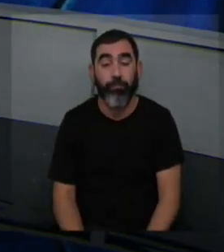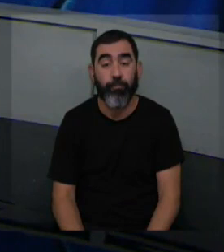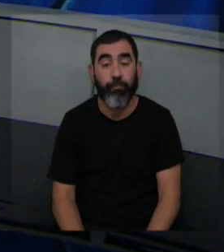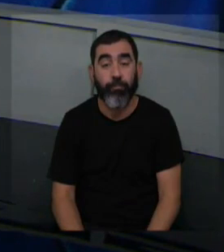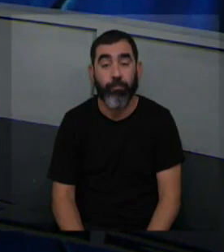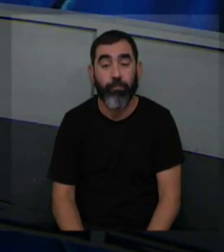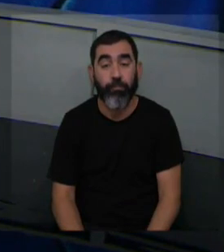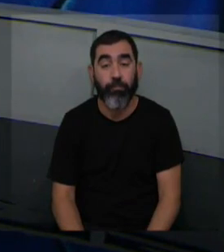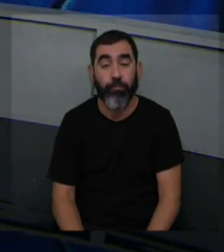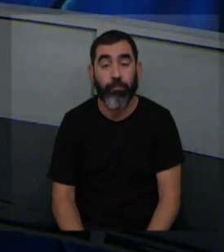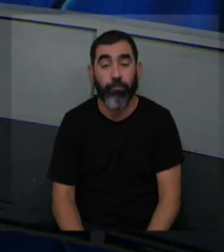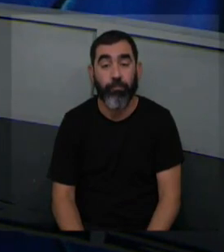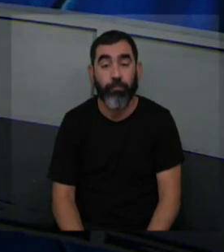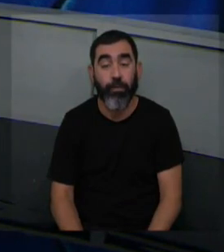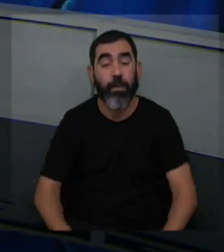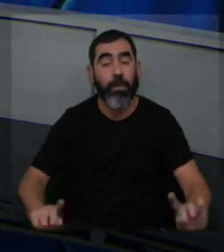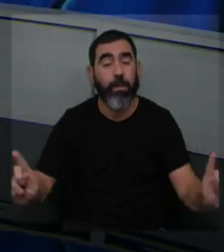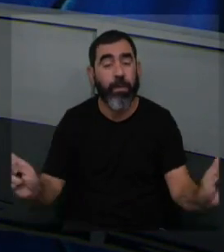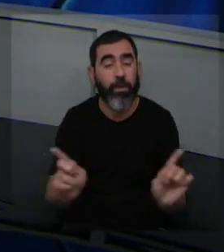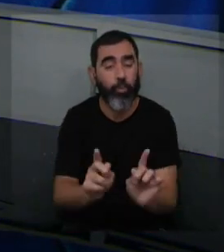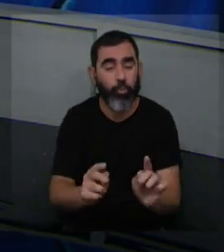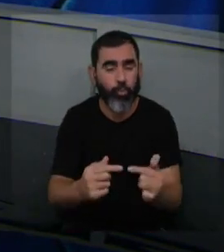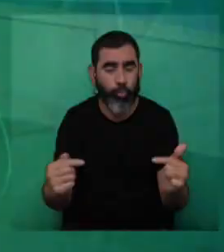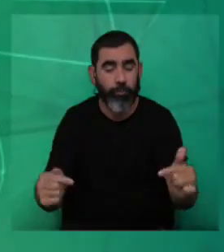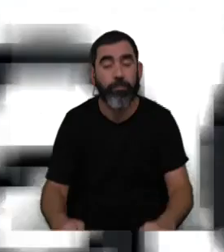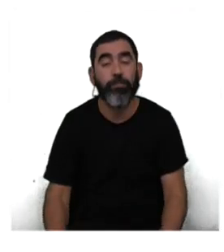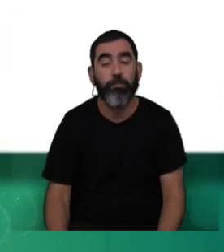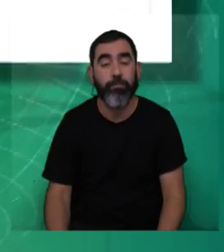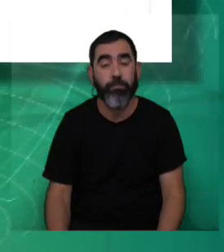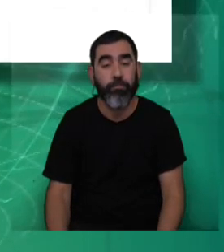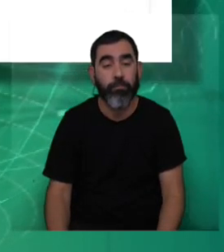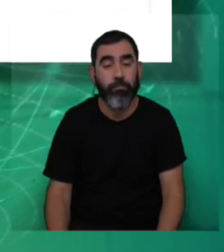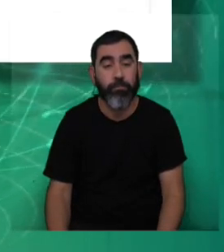denuncia. Compartimos resumen de los hechos.